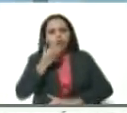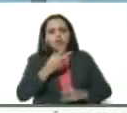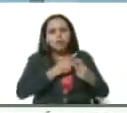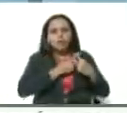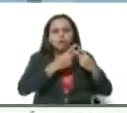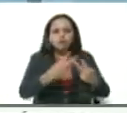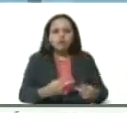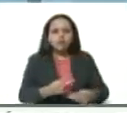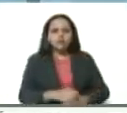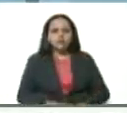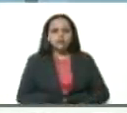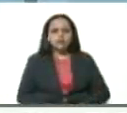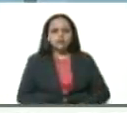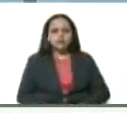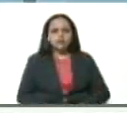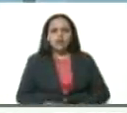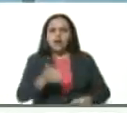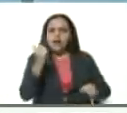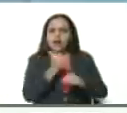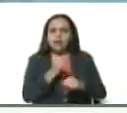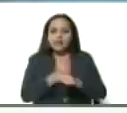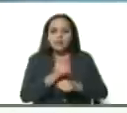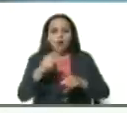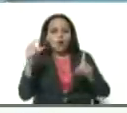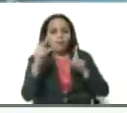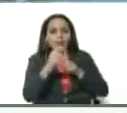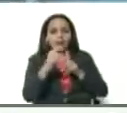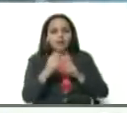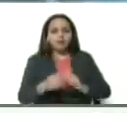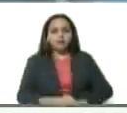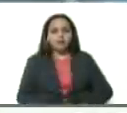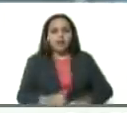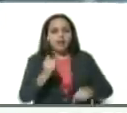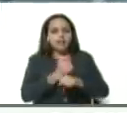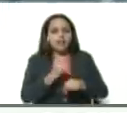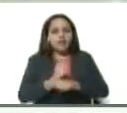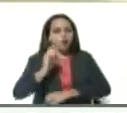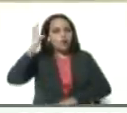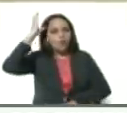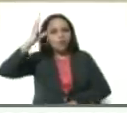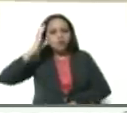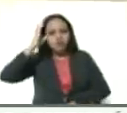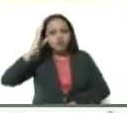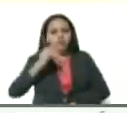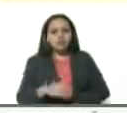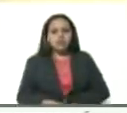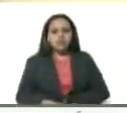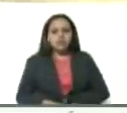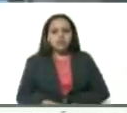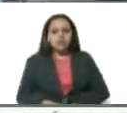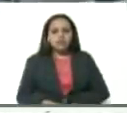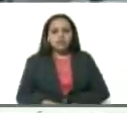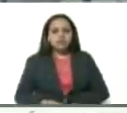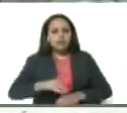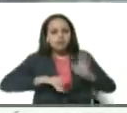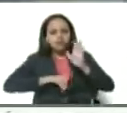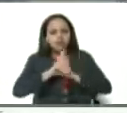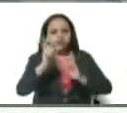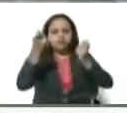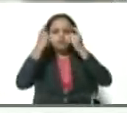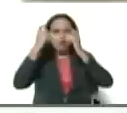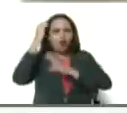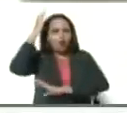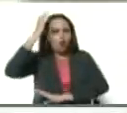voluntad, al trabajo de la palabra, al trabajo de la conciencia, de formar conciencia,